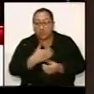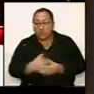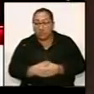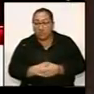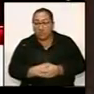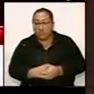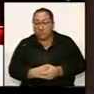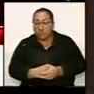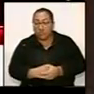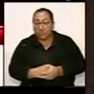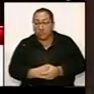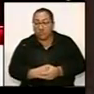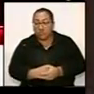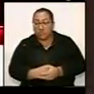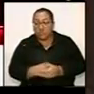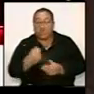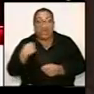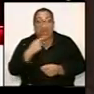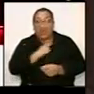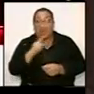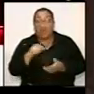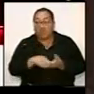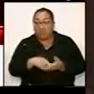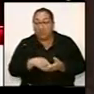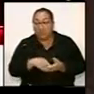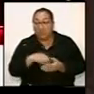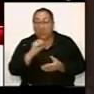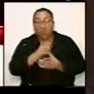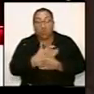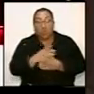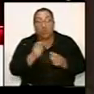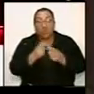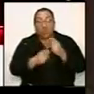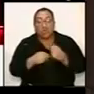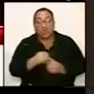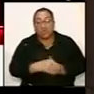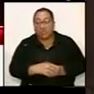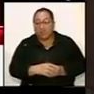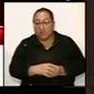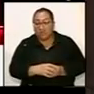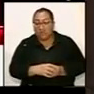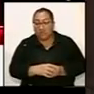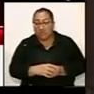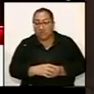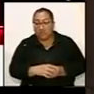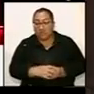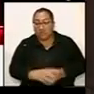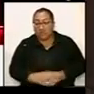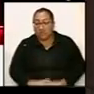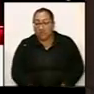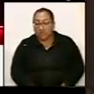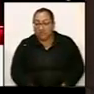quisiera llegar, la denuncia, justamente lo que ya compartió nuestro compañero. Está con el...